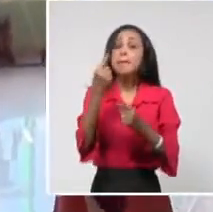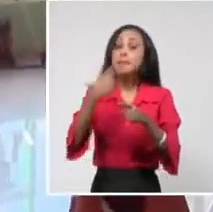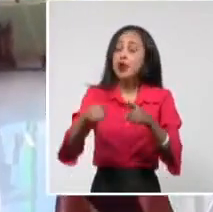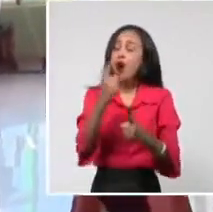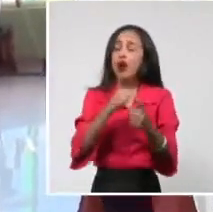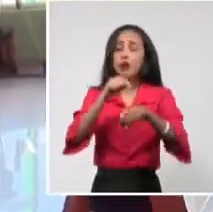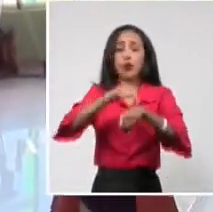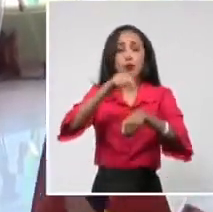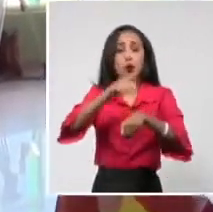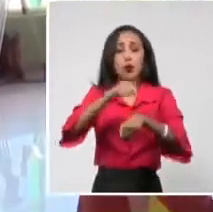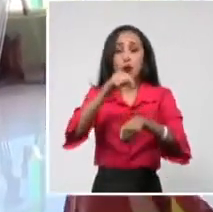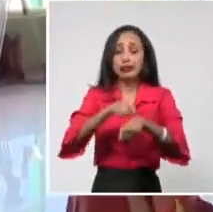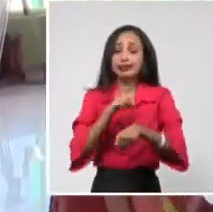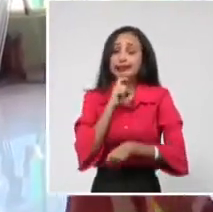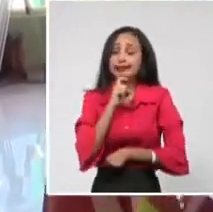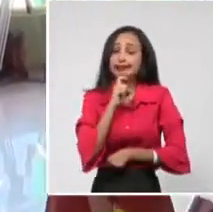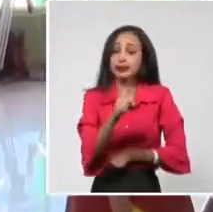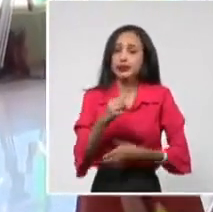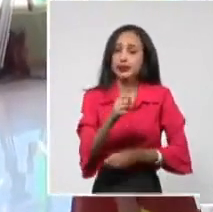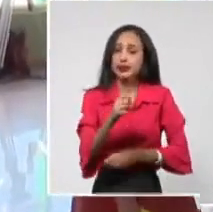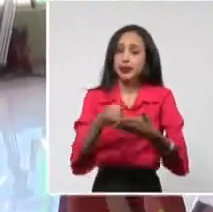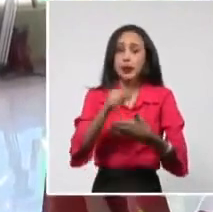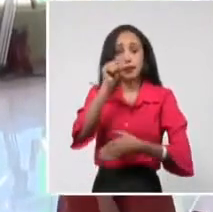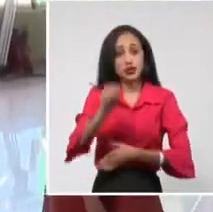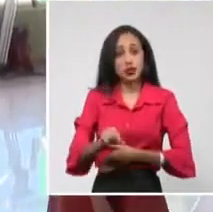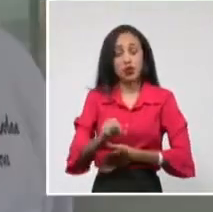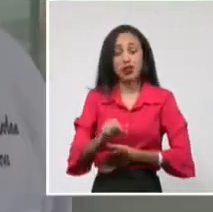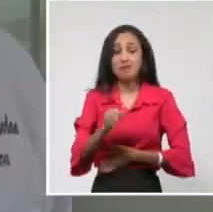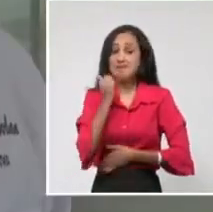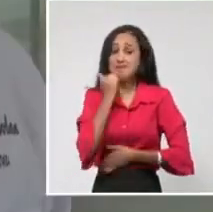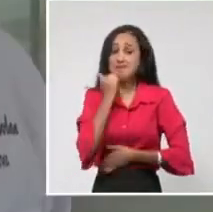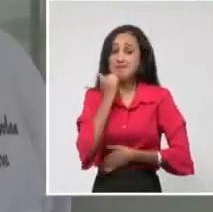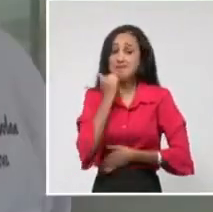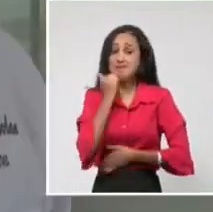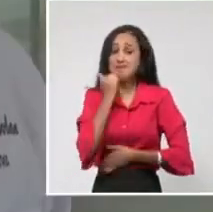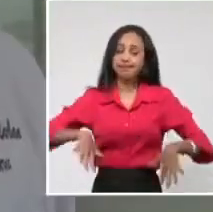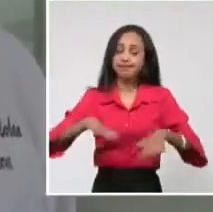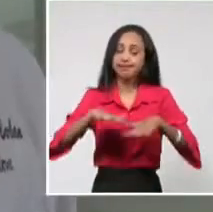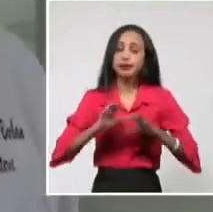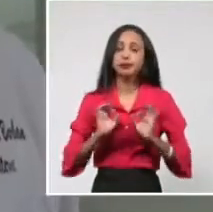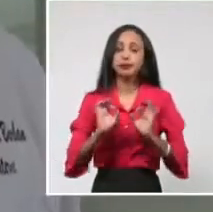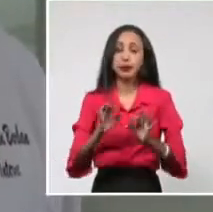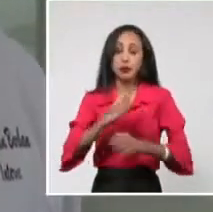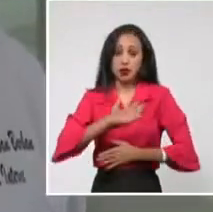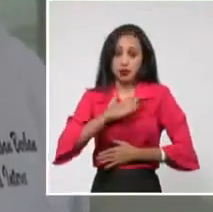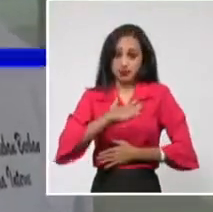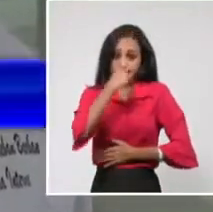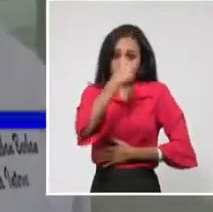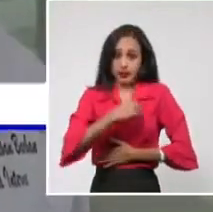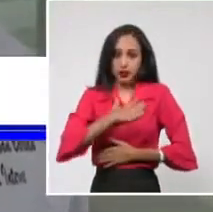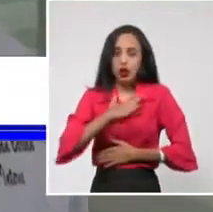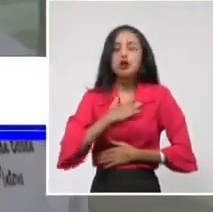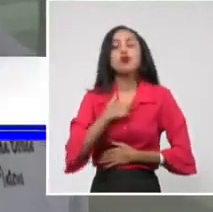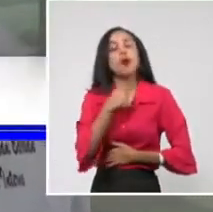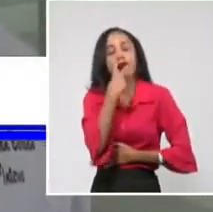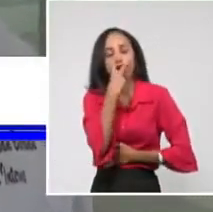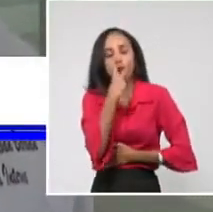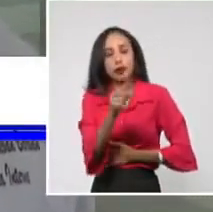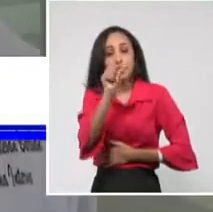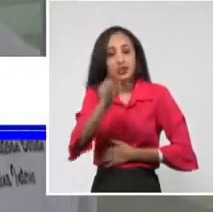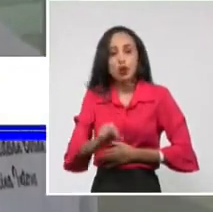que ya estaban fuera de nuestras manos. Esos son los momentos difíciles. A mí me correspondió atender a los pacientes